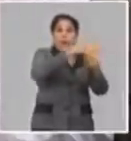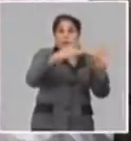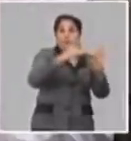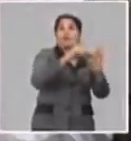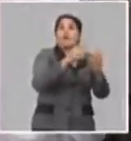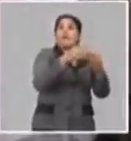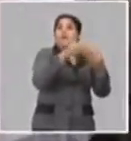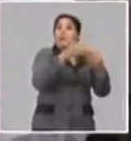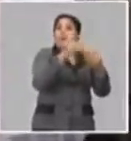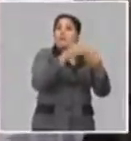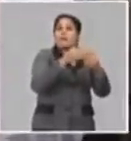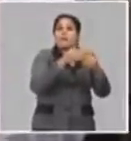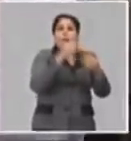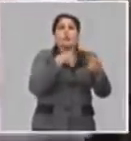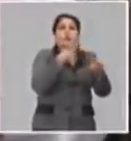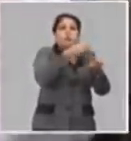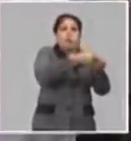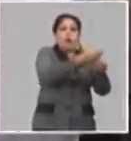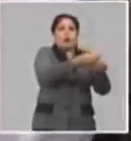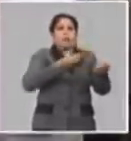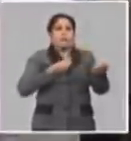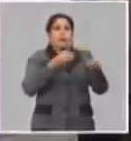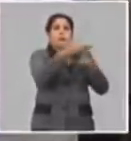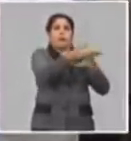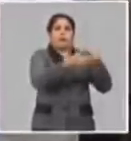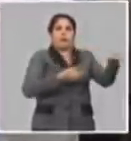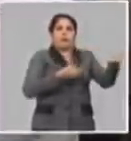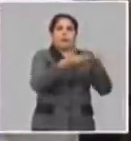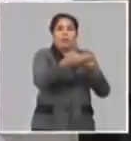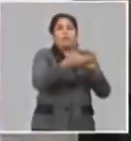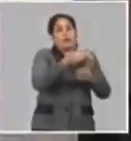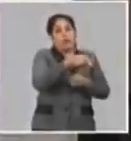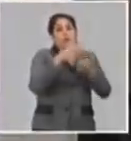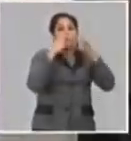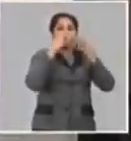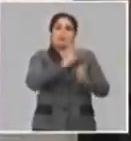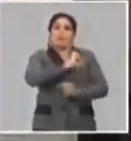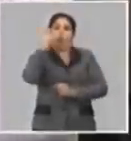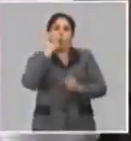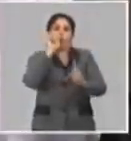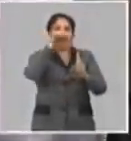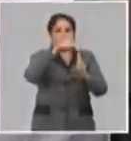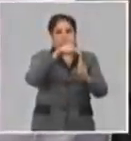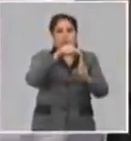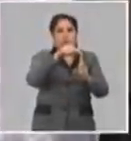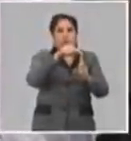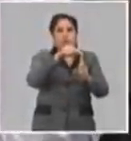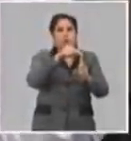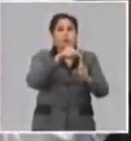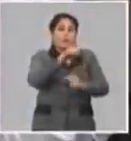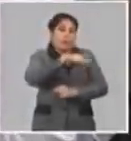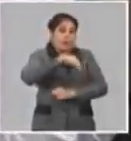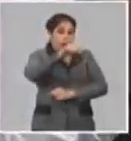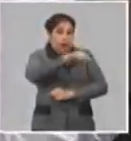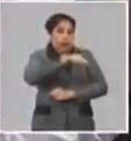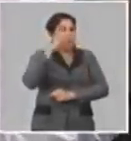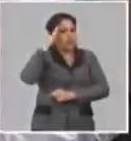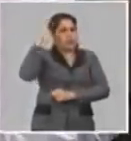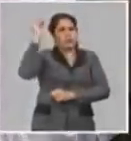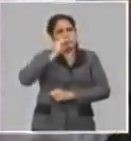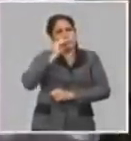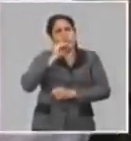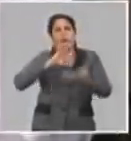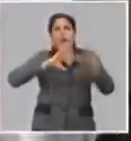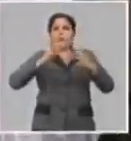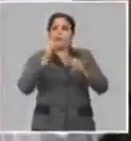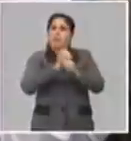de esa divisa para tu reaprovisionamiento. Y conduciendo por métodos indirectos, alcanzas el objetivo. Es un poco la variante que